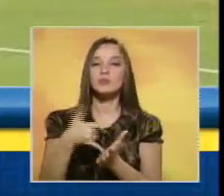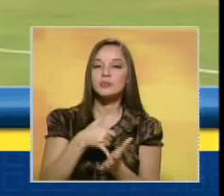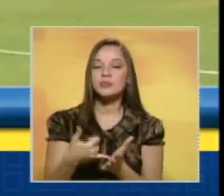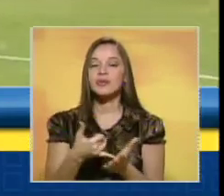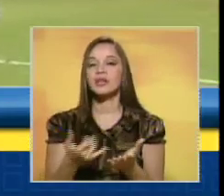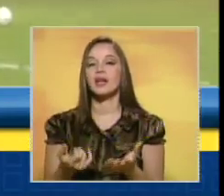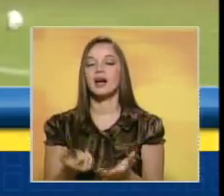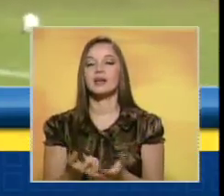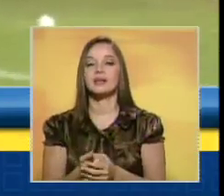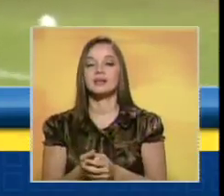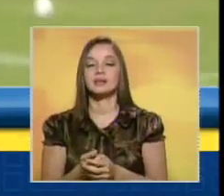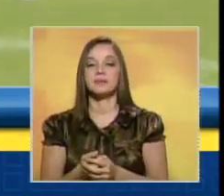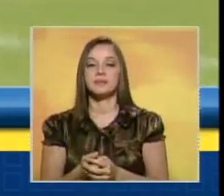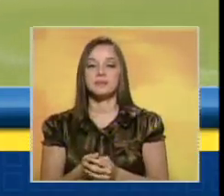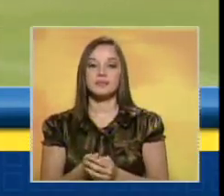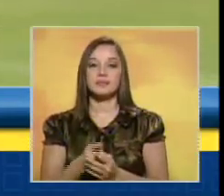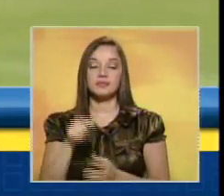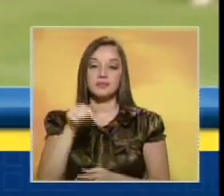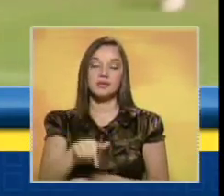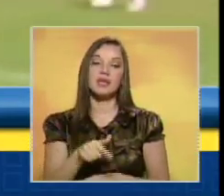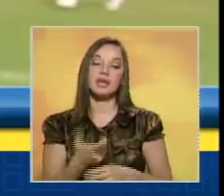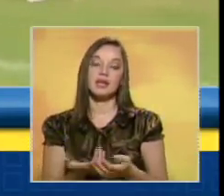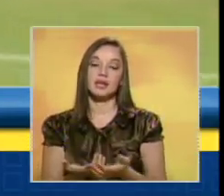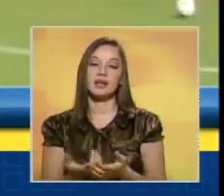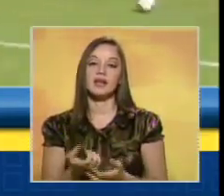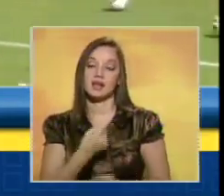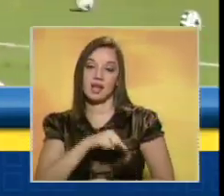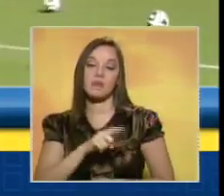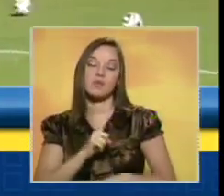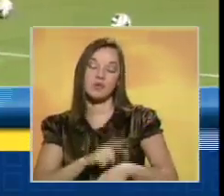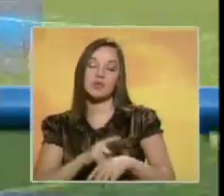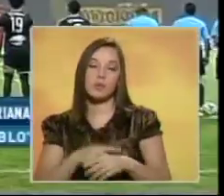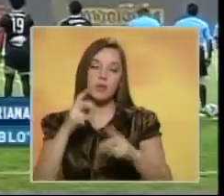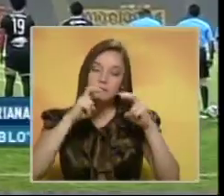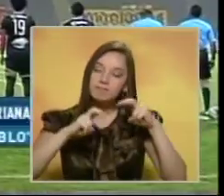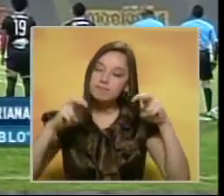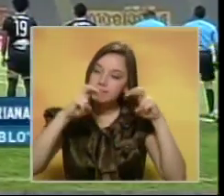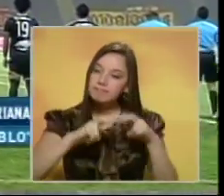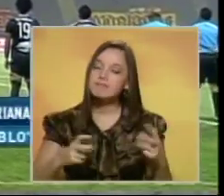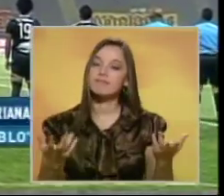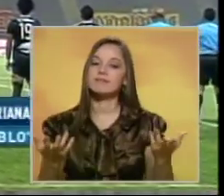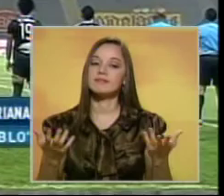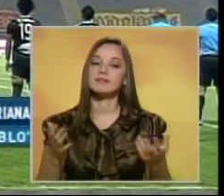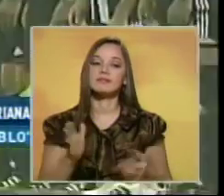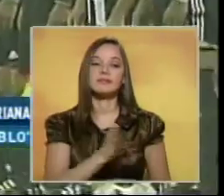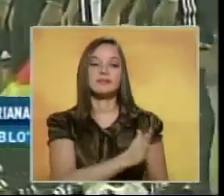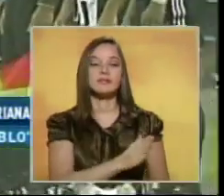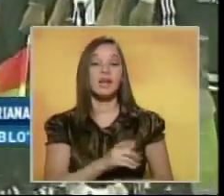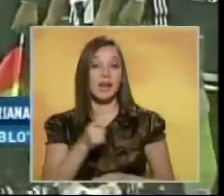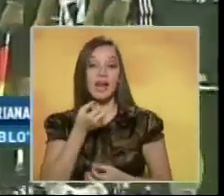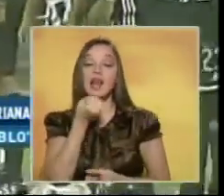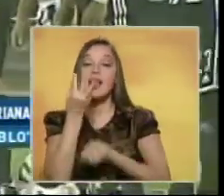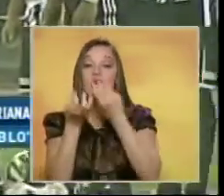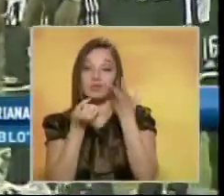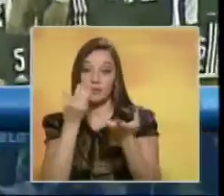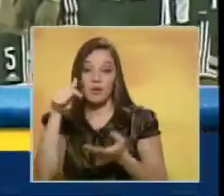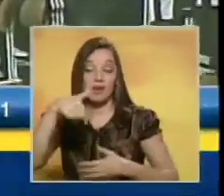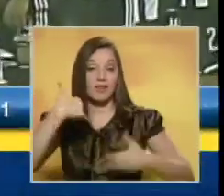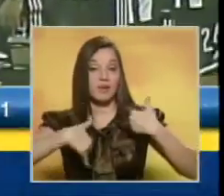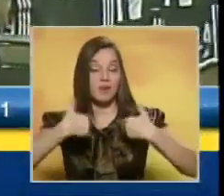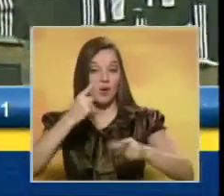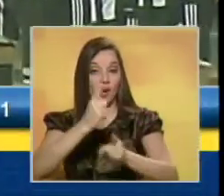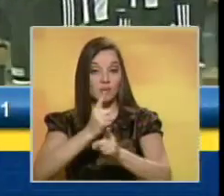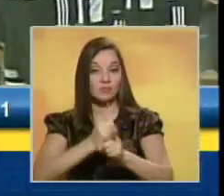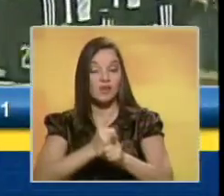virtudes de ellos y ya tendremos tiempo de seguir analizando. Seguimos con el torneo clausura y les contamos que este miércoles se disputaron